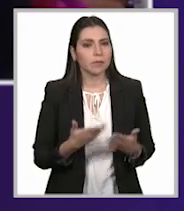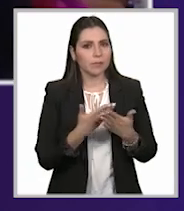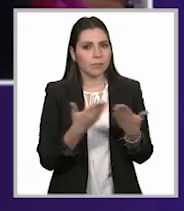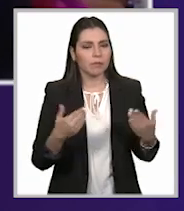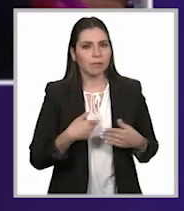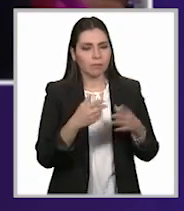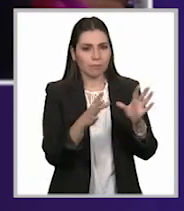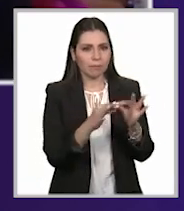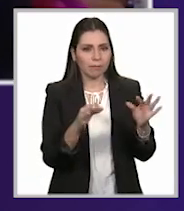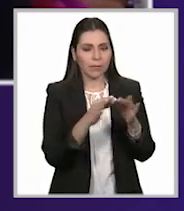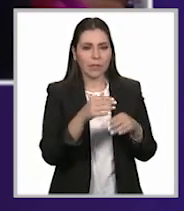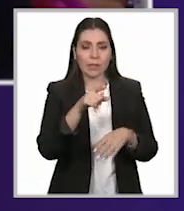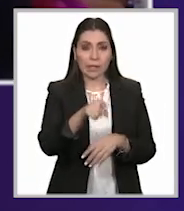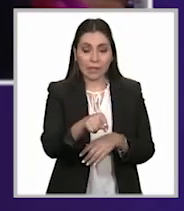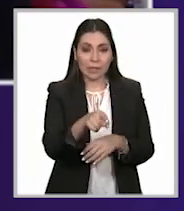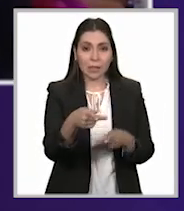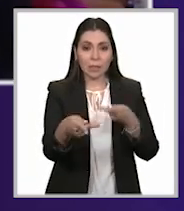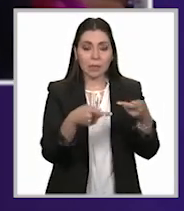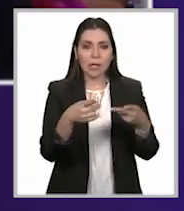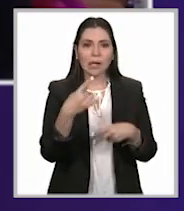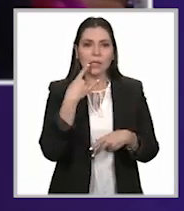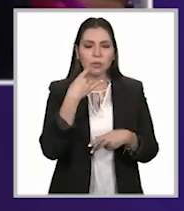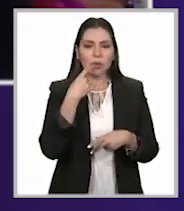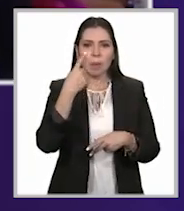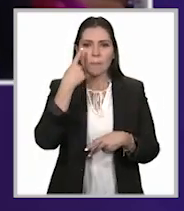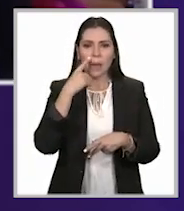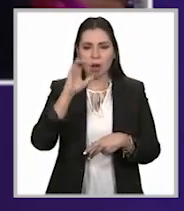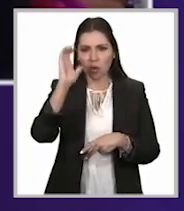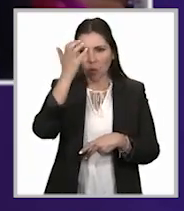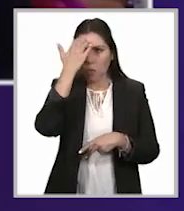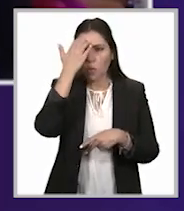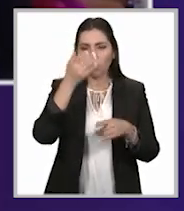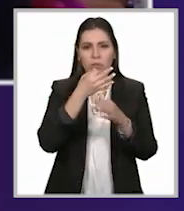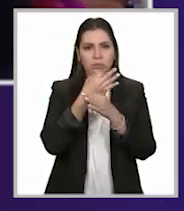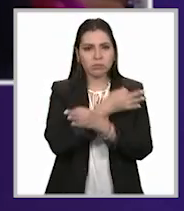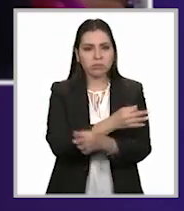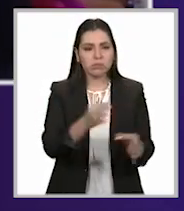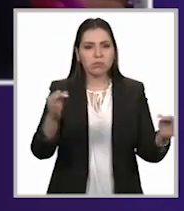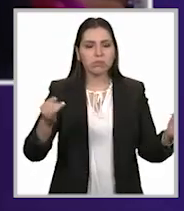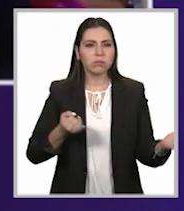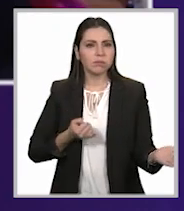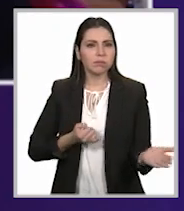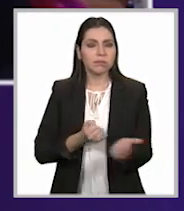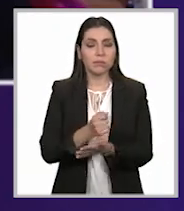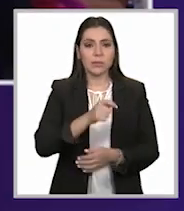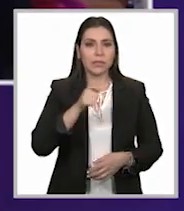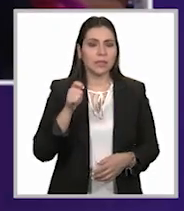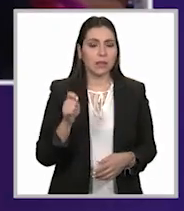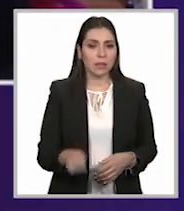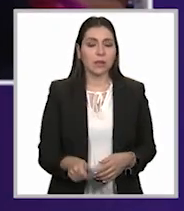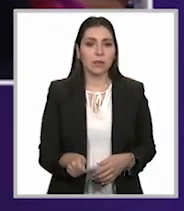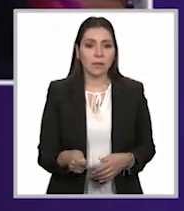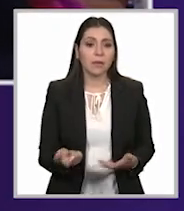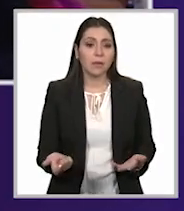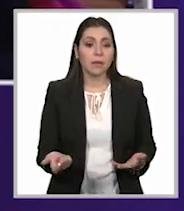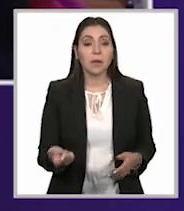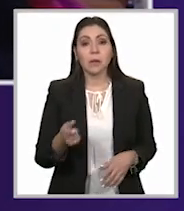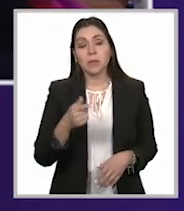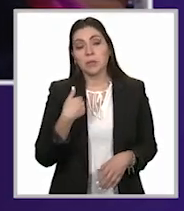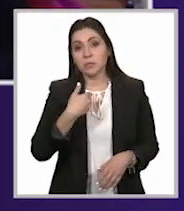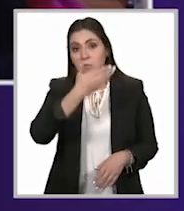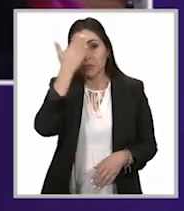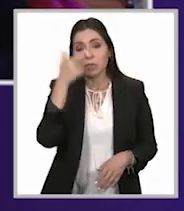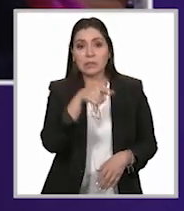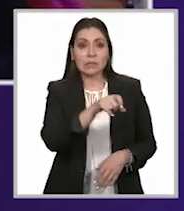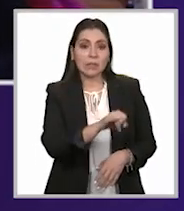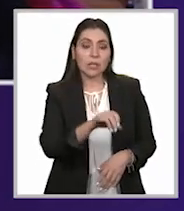gustaría muchísimo hacer énfasis en que precisamente es un esfuerzo de divulgación, es un esfuerzo de dar a conocer el sentido de las sentencias, porque a final